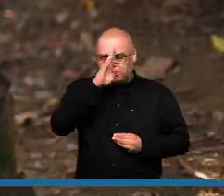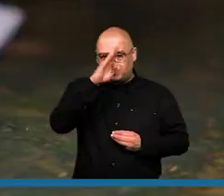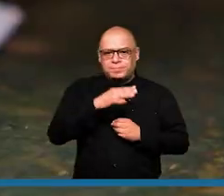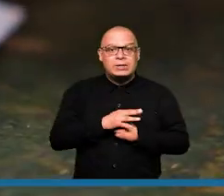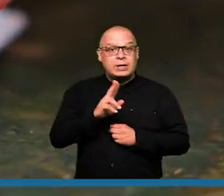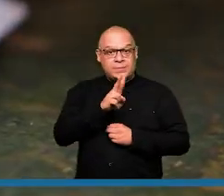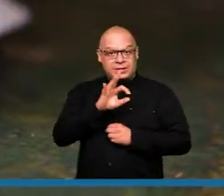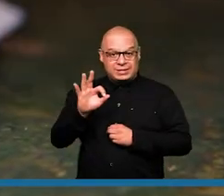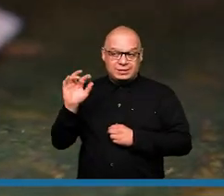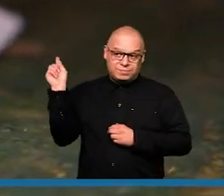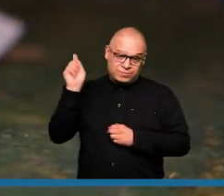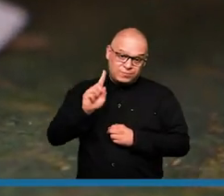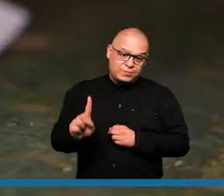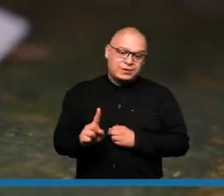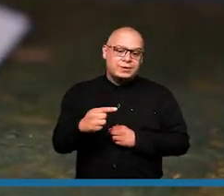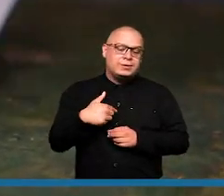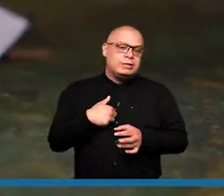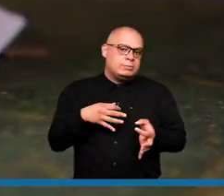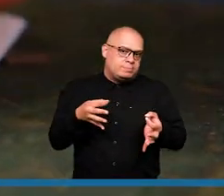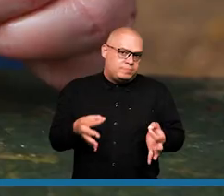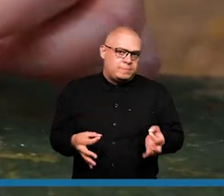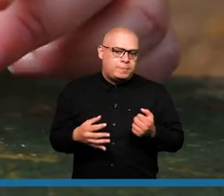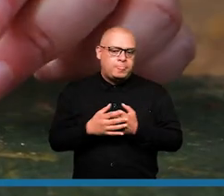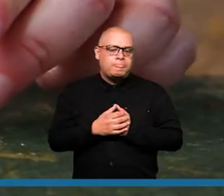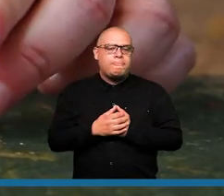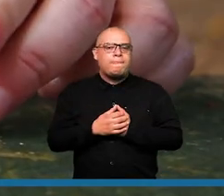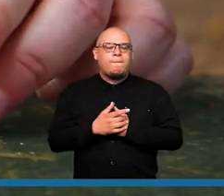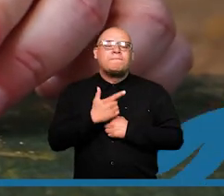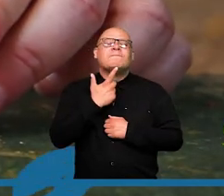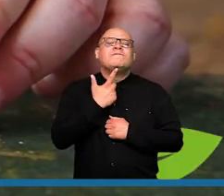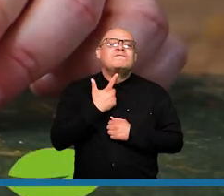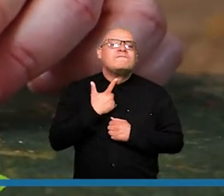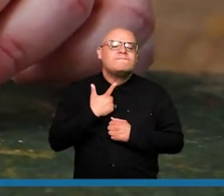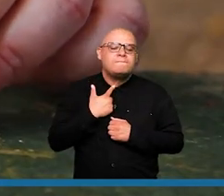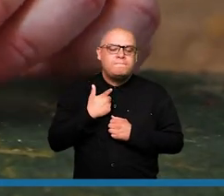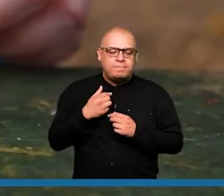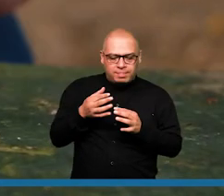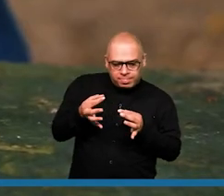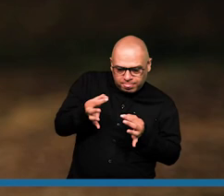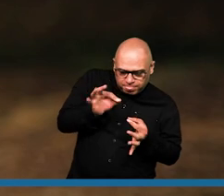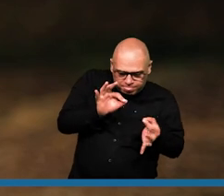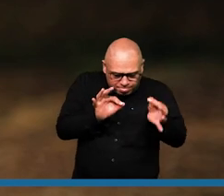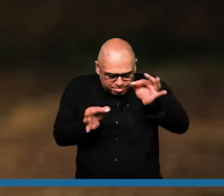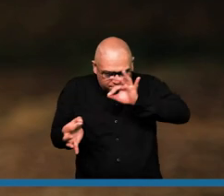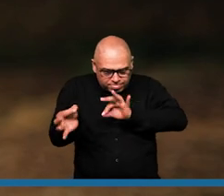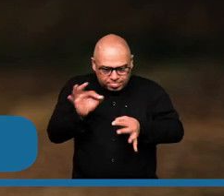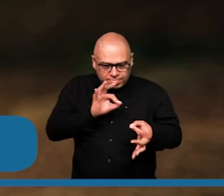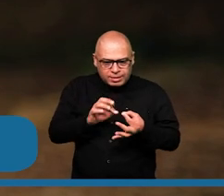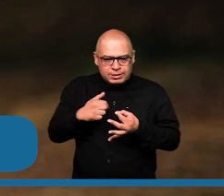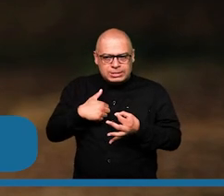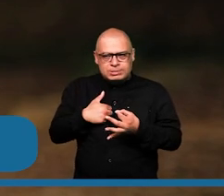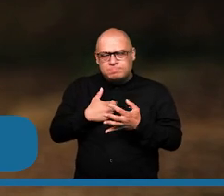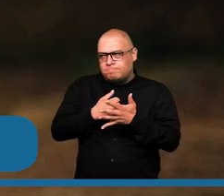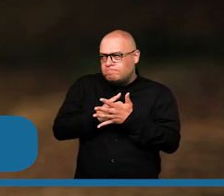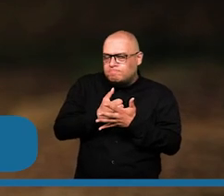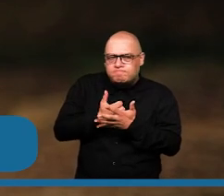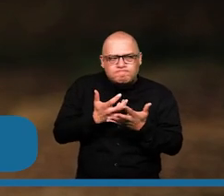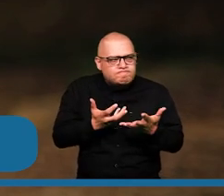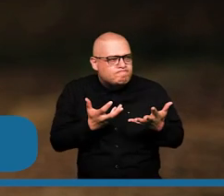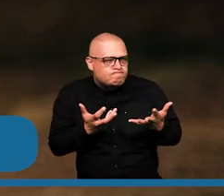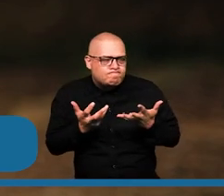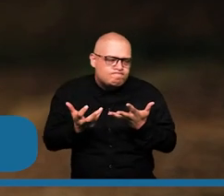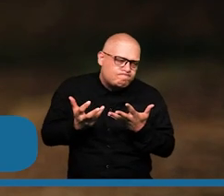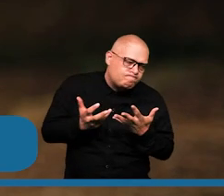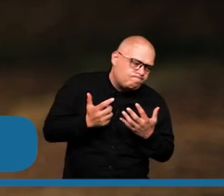23 años he venido haciendo un recorrido desde el hobby del plegado del papel. He estado en una búsqueda constante y entre